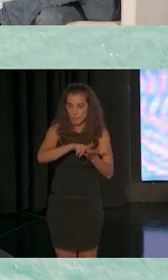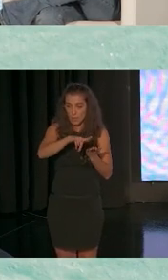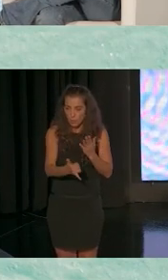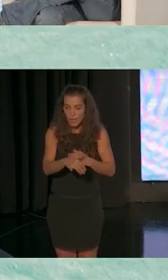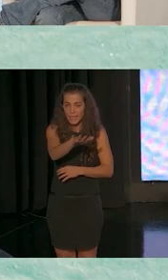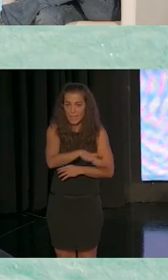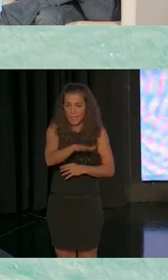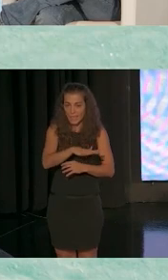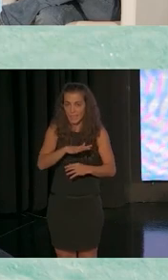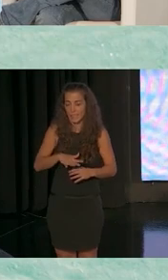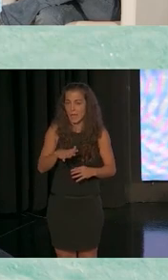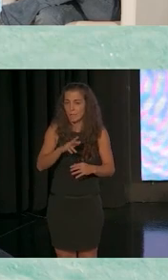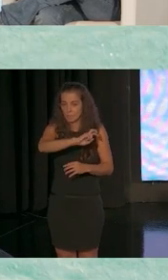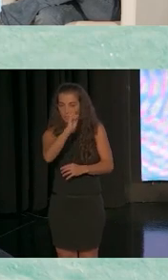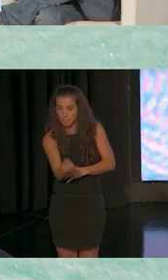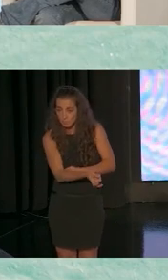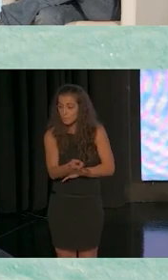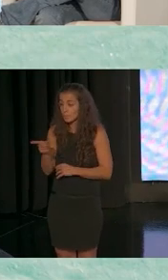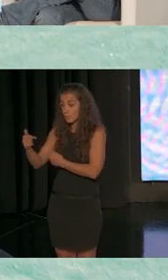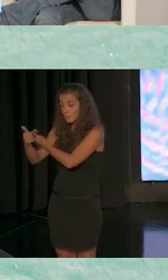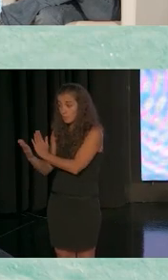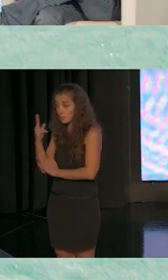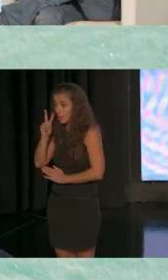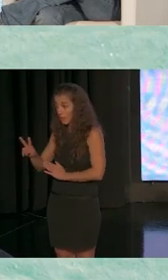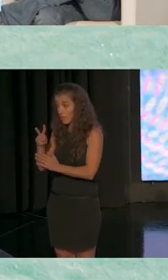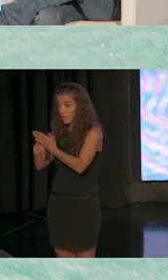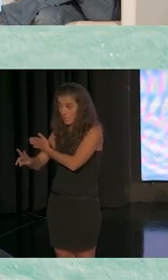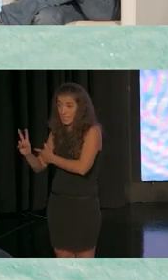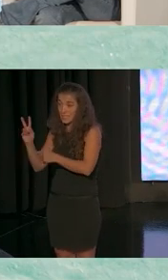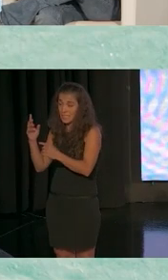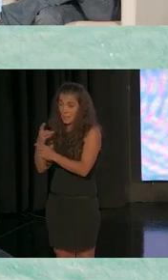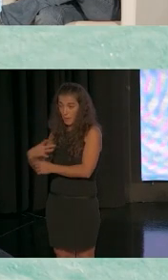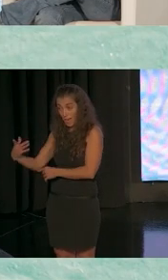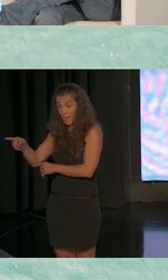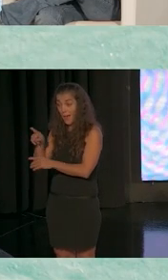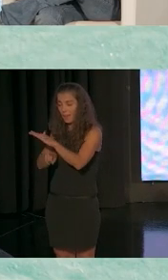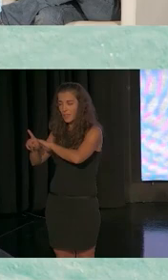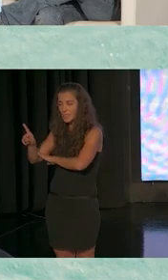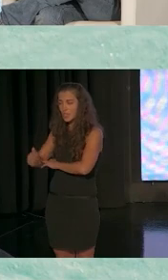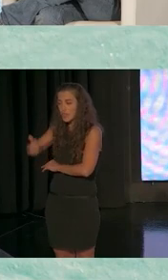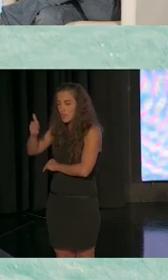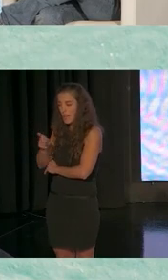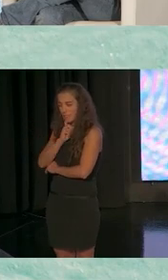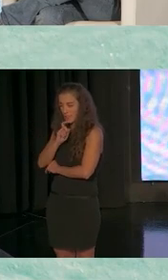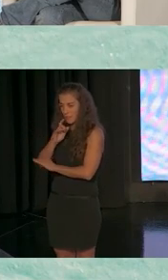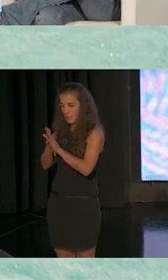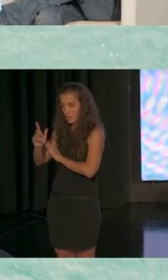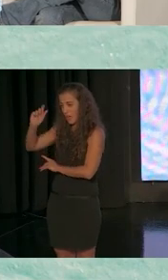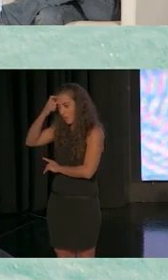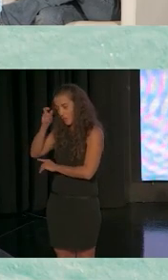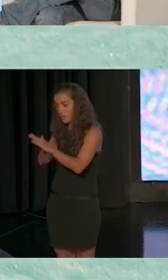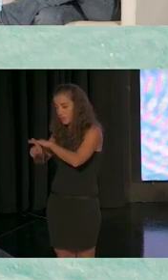los modelos de de caja blanca o de caja traslúcida el desarrollo como decía Mercedes es mucho más complejo y el desarrollo y el